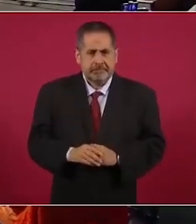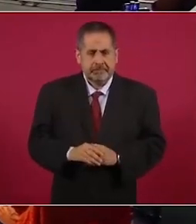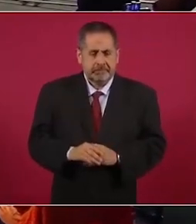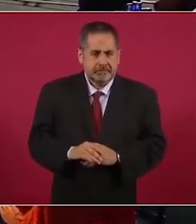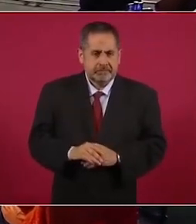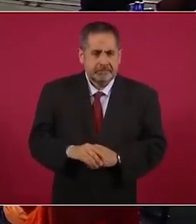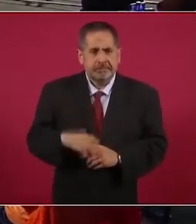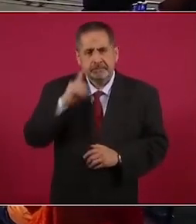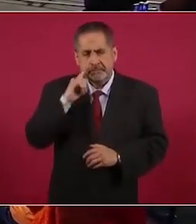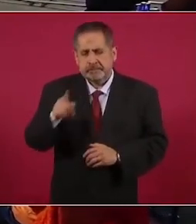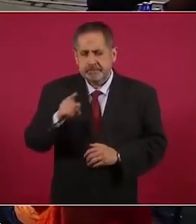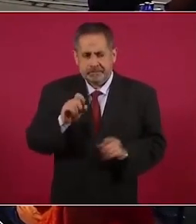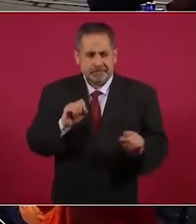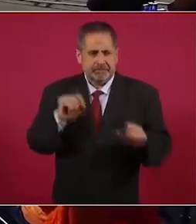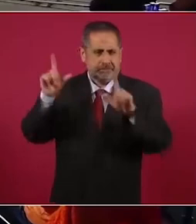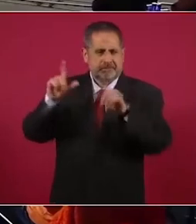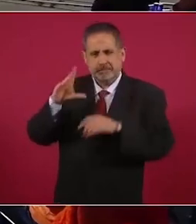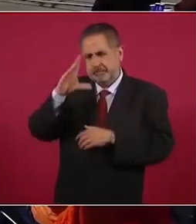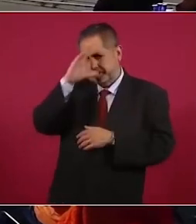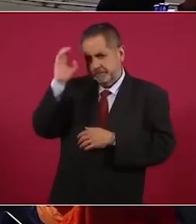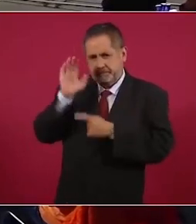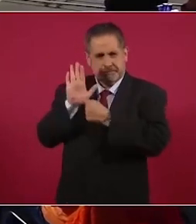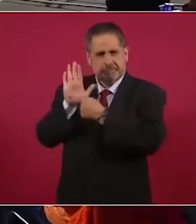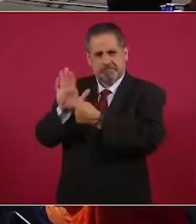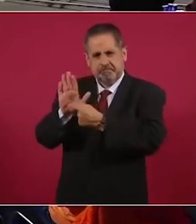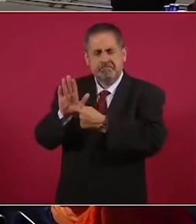video, una foto